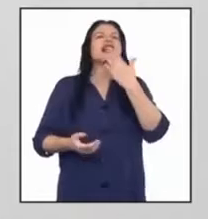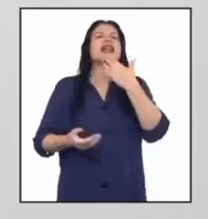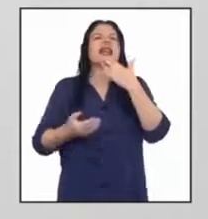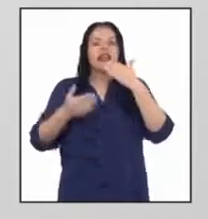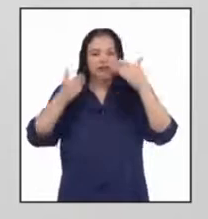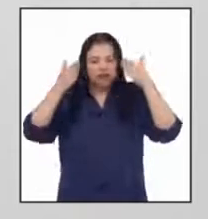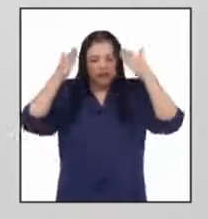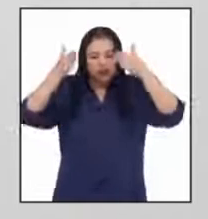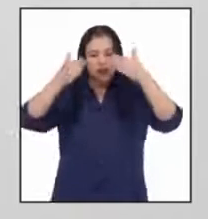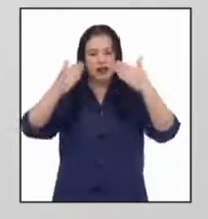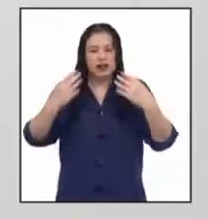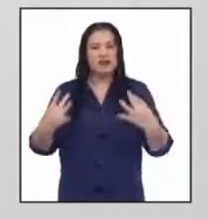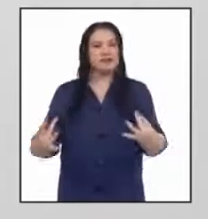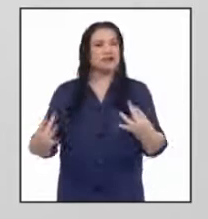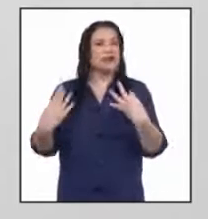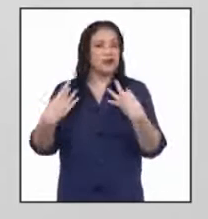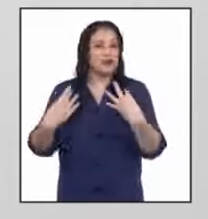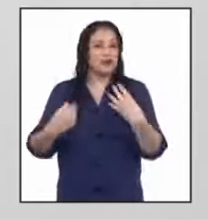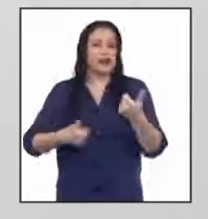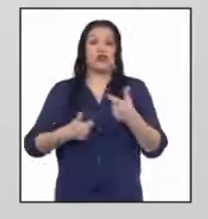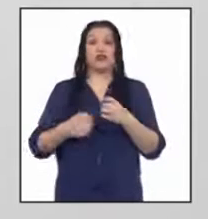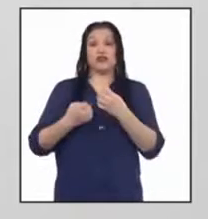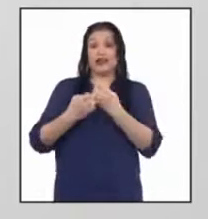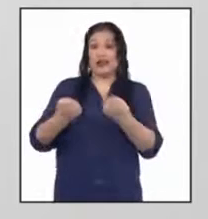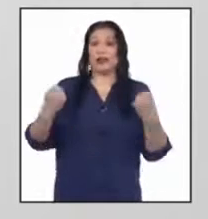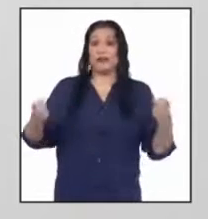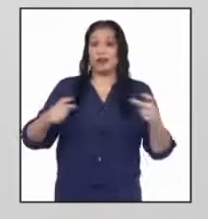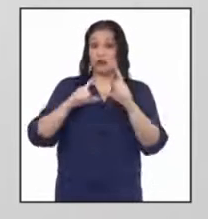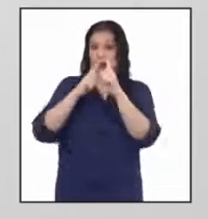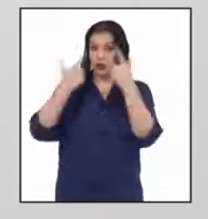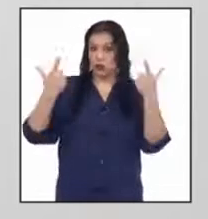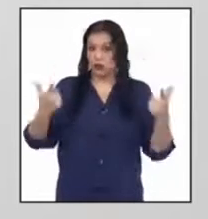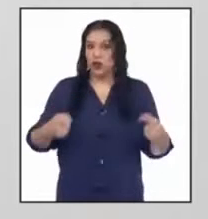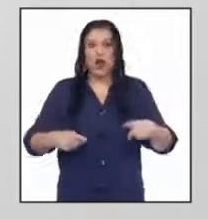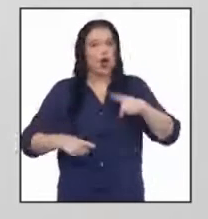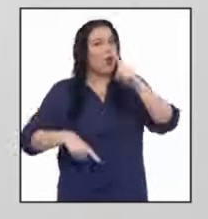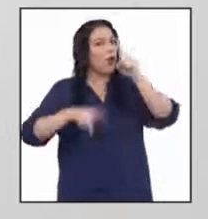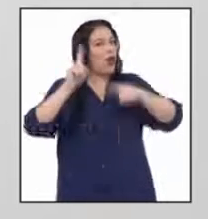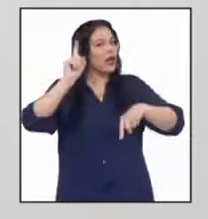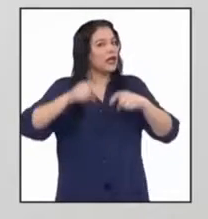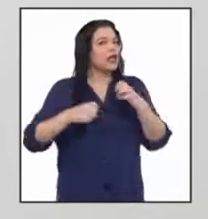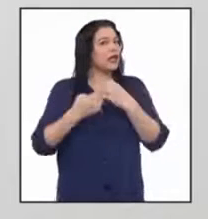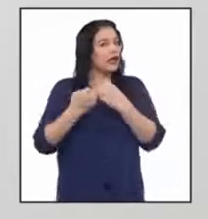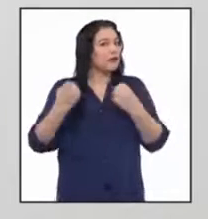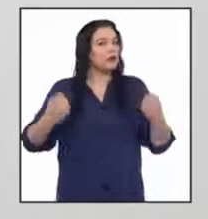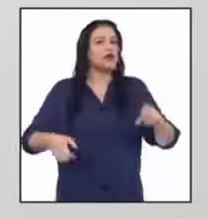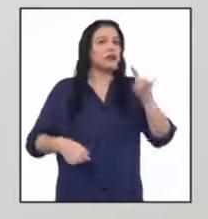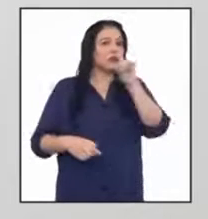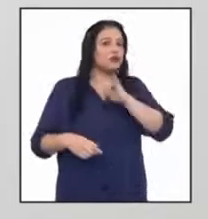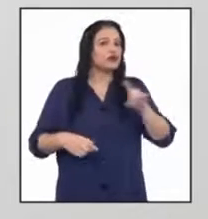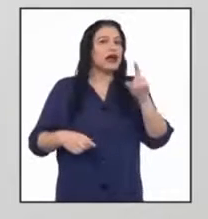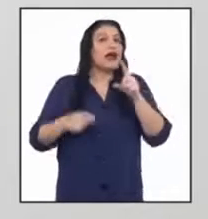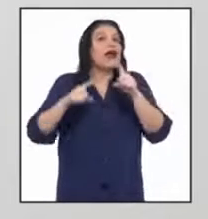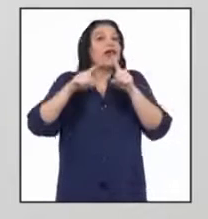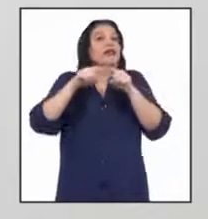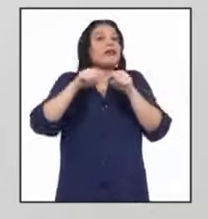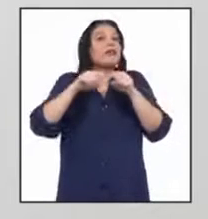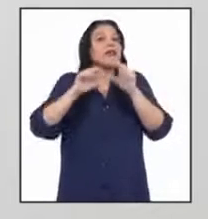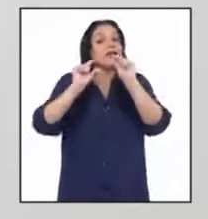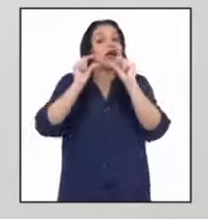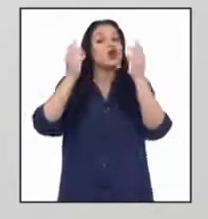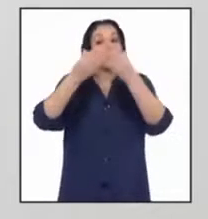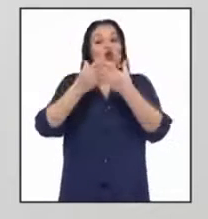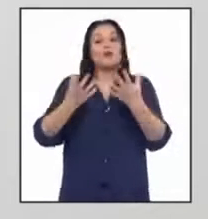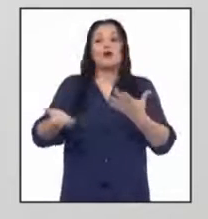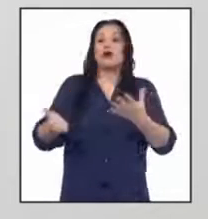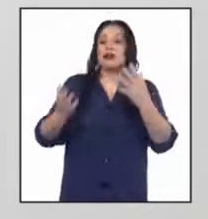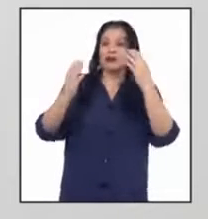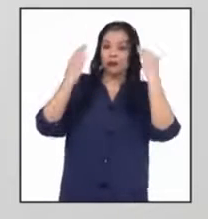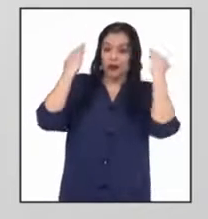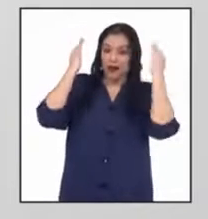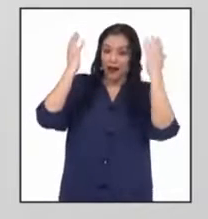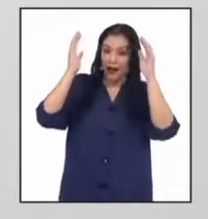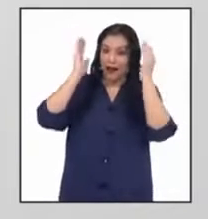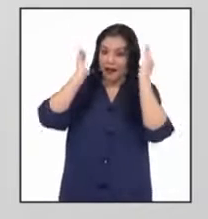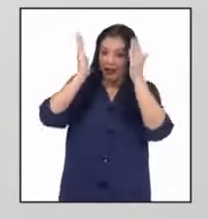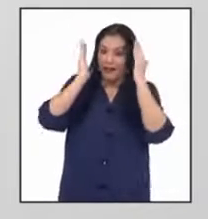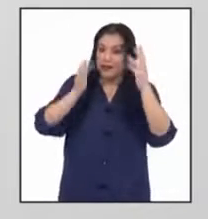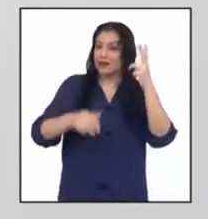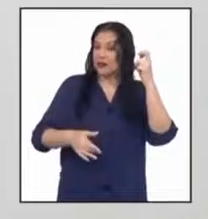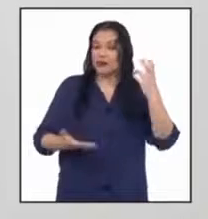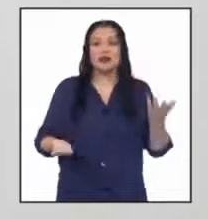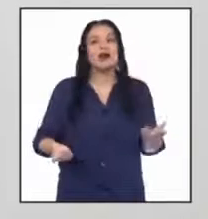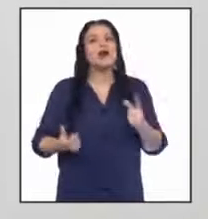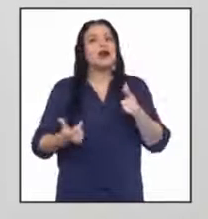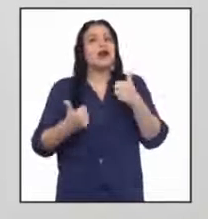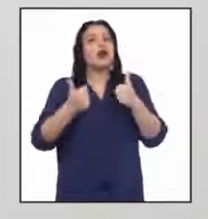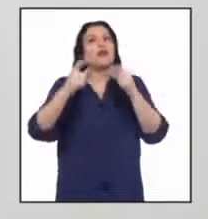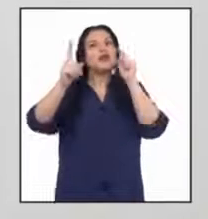ya que los elementos lingüísticos y de cualquier tipo que utilices deberán adecuarse a la audiencia. No olvides que el objetivo es llevar